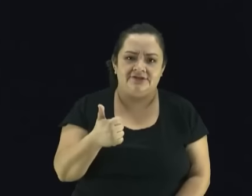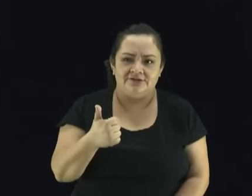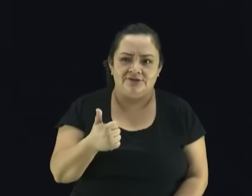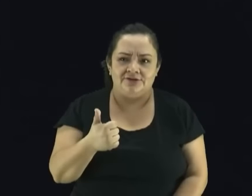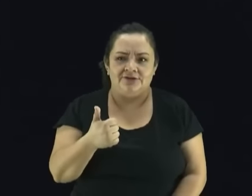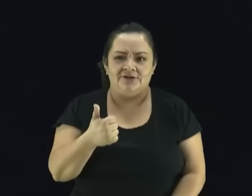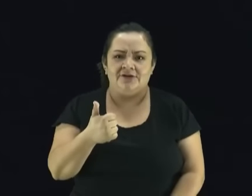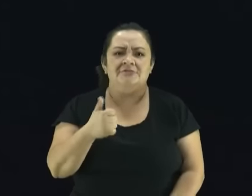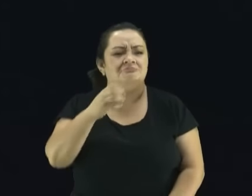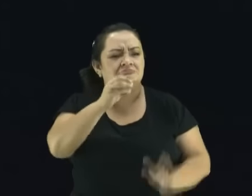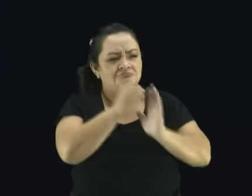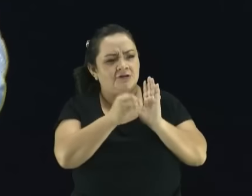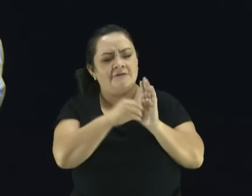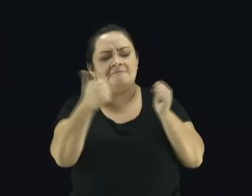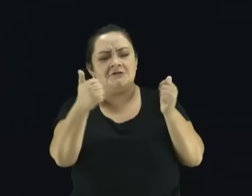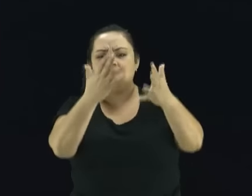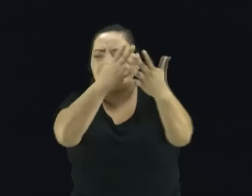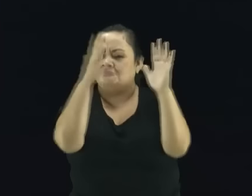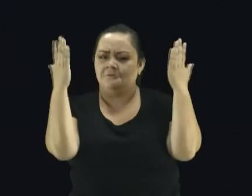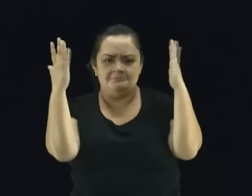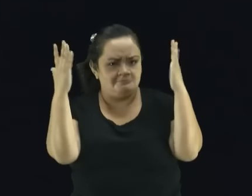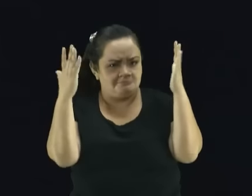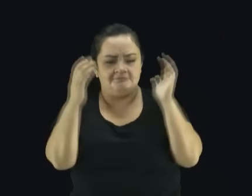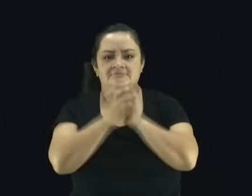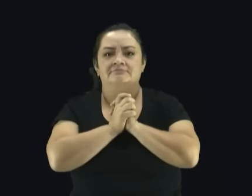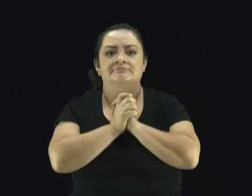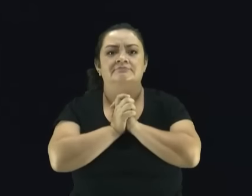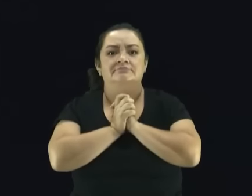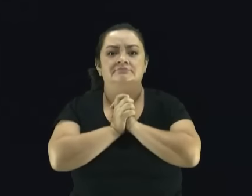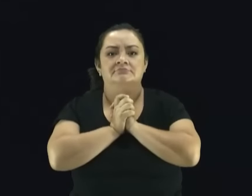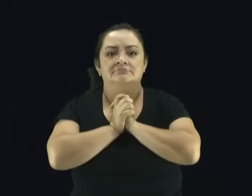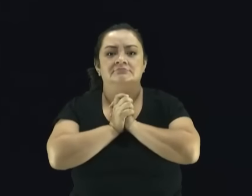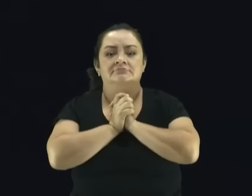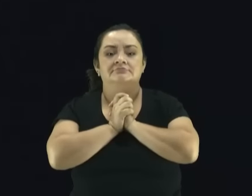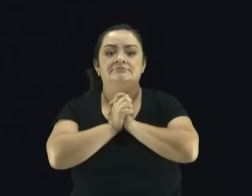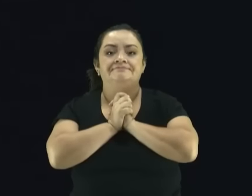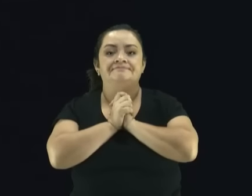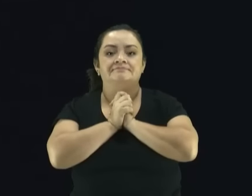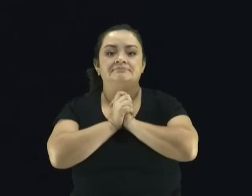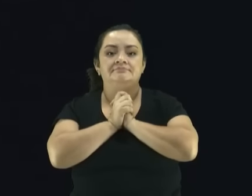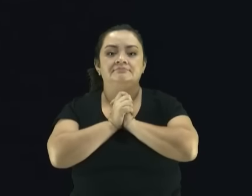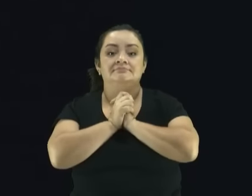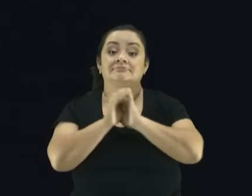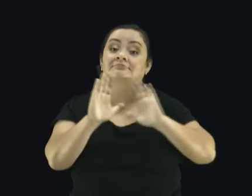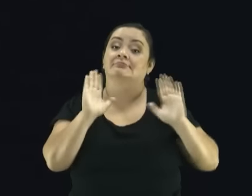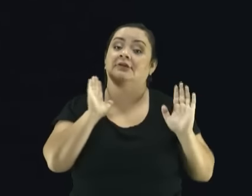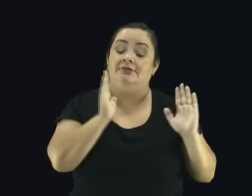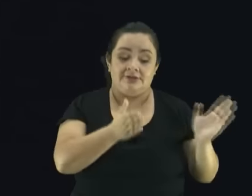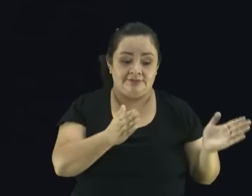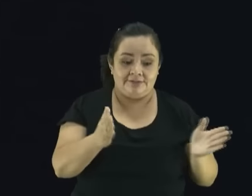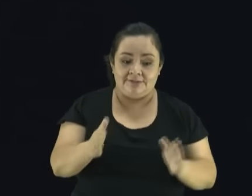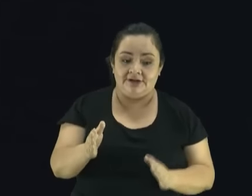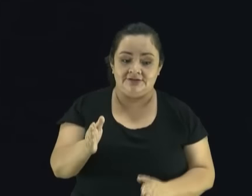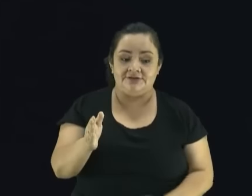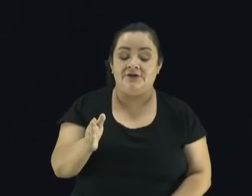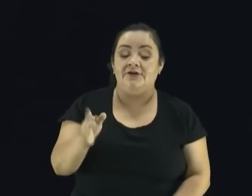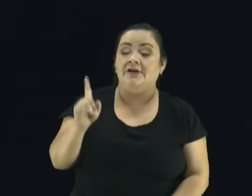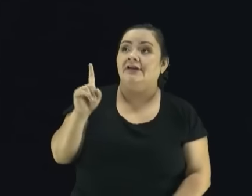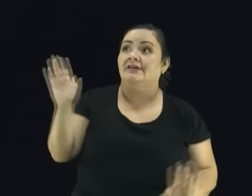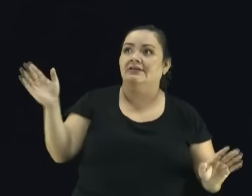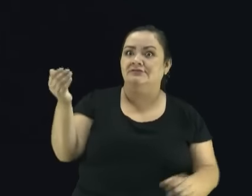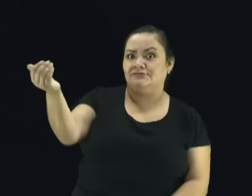llevó la mejor nota Qué bueno es excelente es importante la preparación pero la preparación que recibieron los discípulos de Jesús